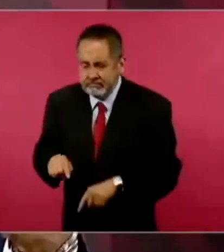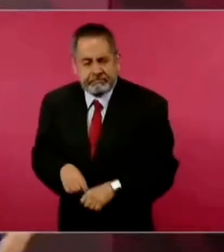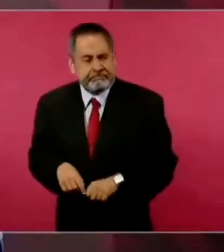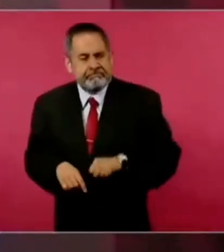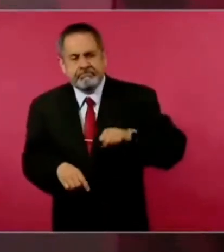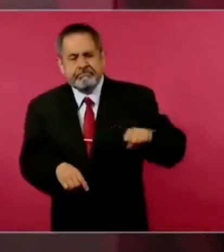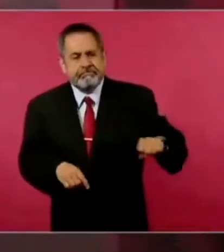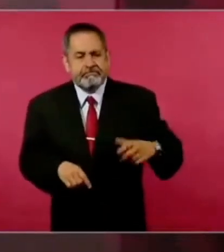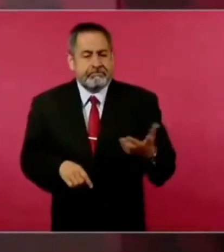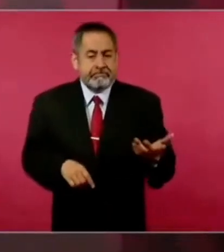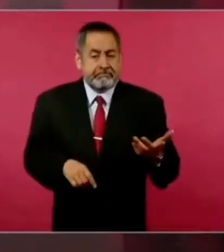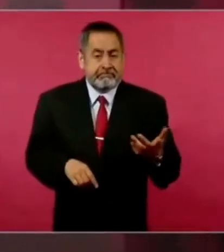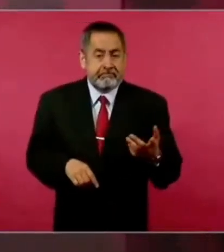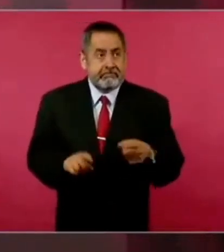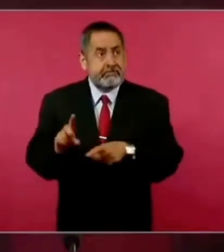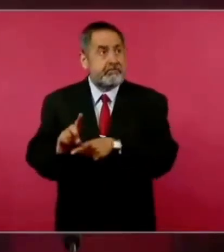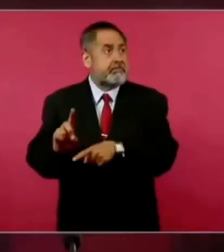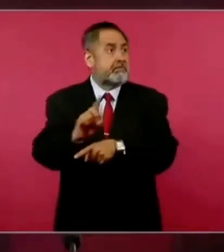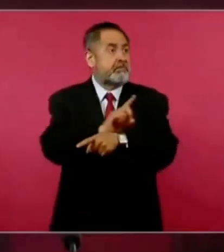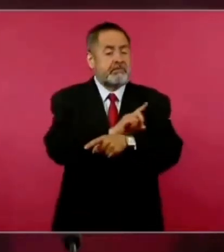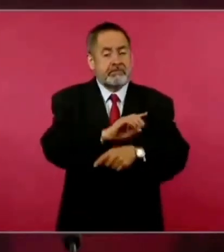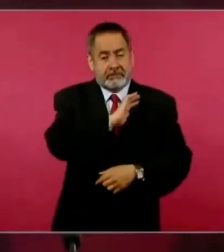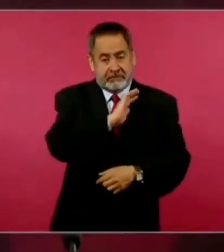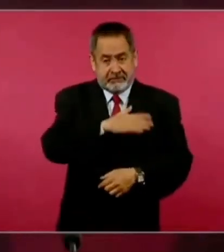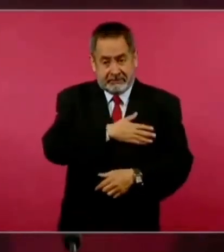nos invadieron.